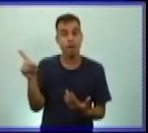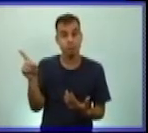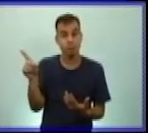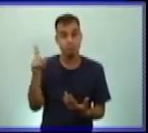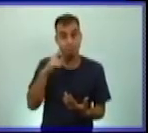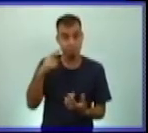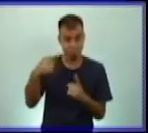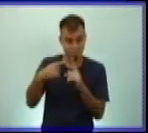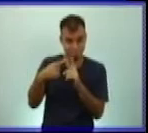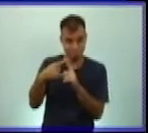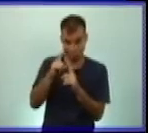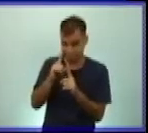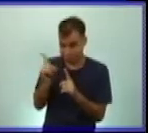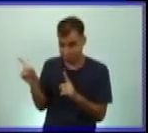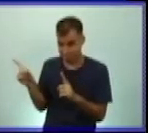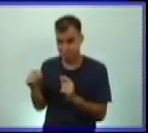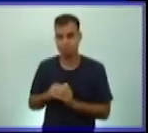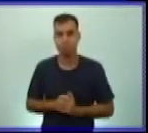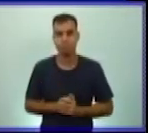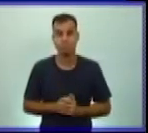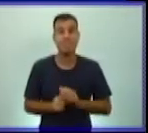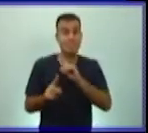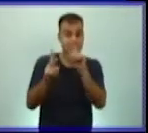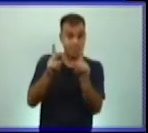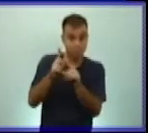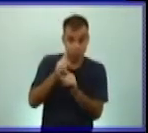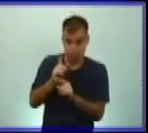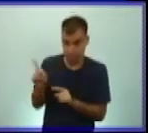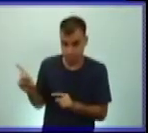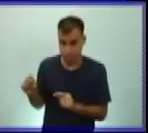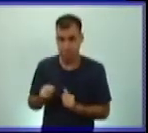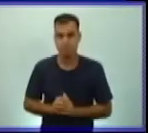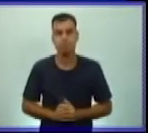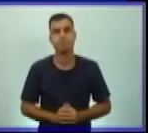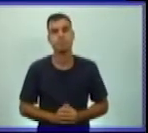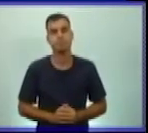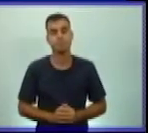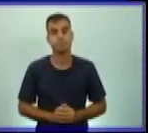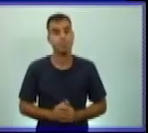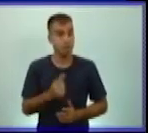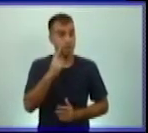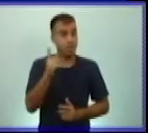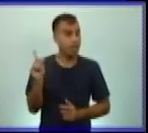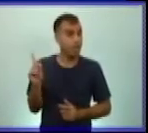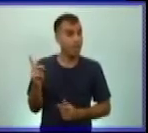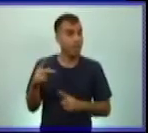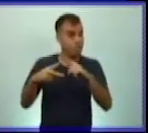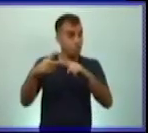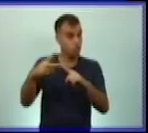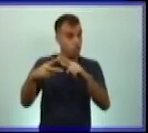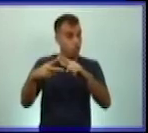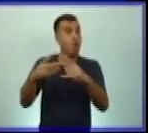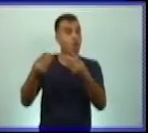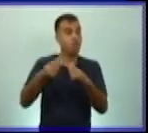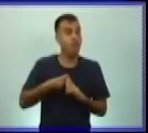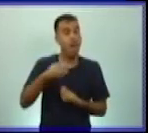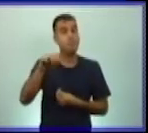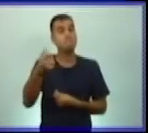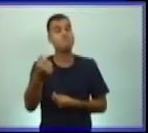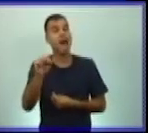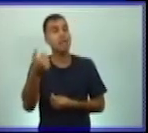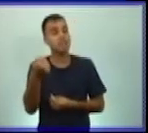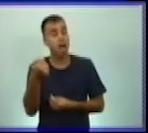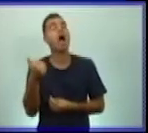que es 96 gramos, y la masa de aluminio. Fíjense que nos están dando las masas de las dos sustancias